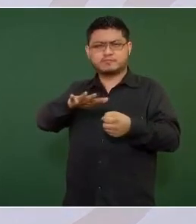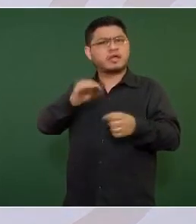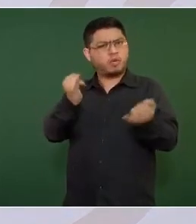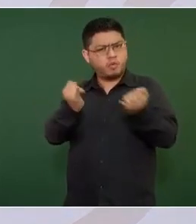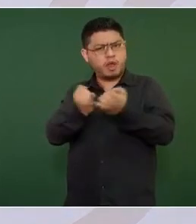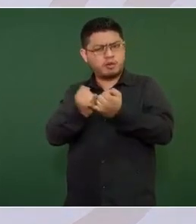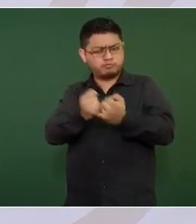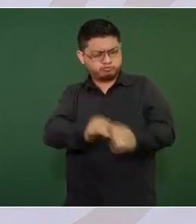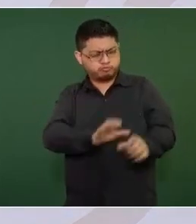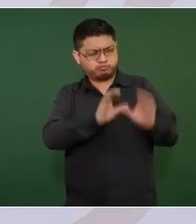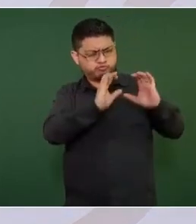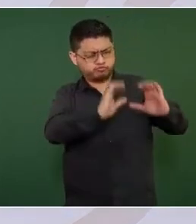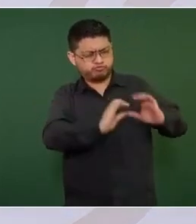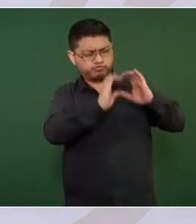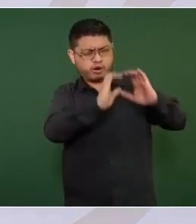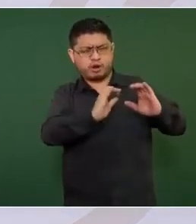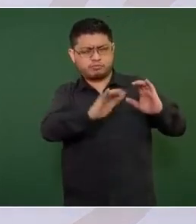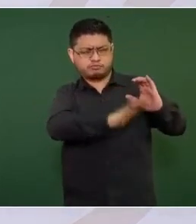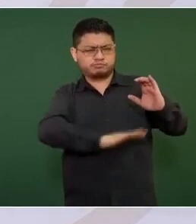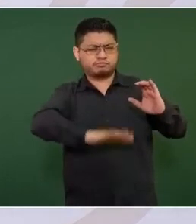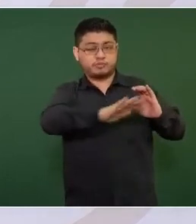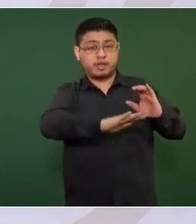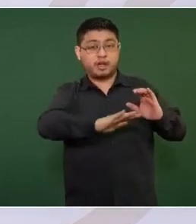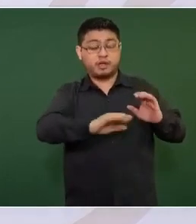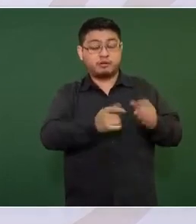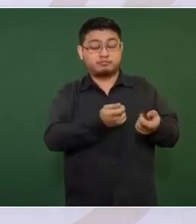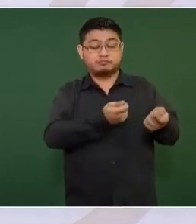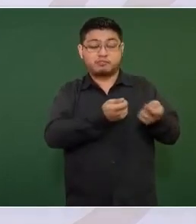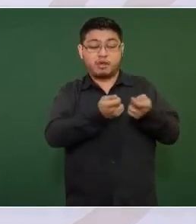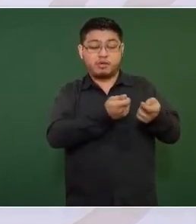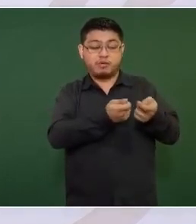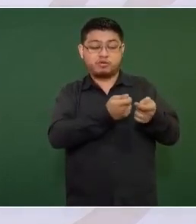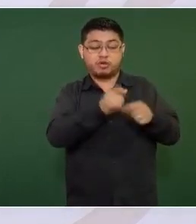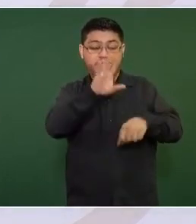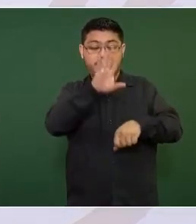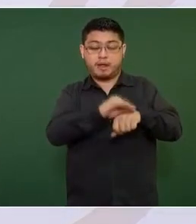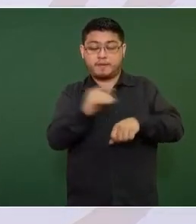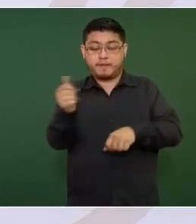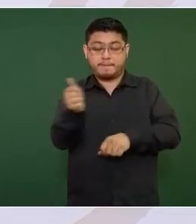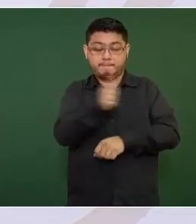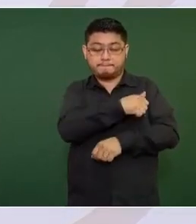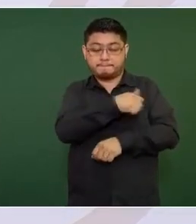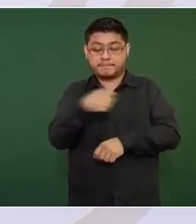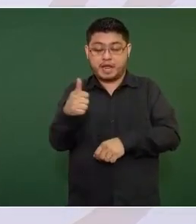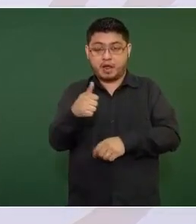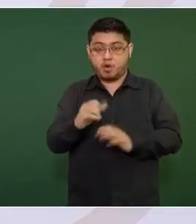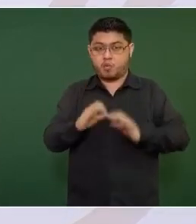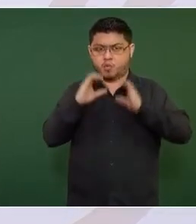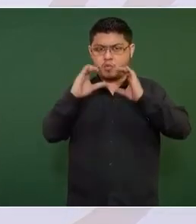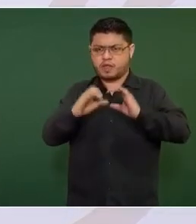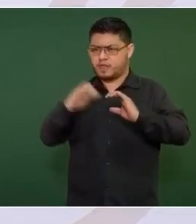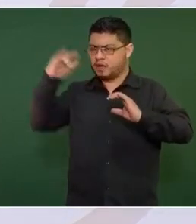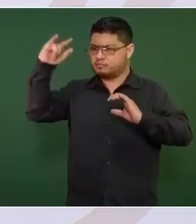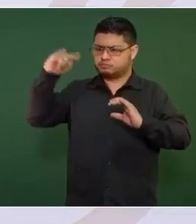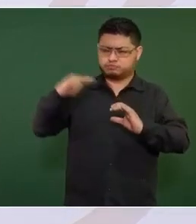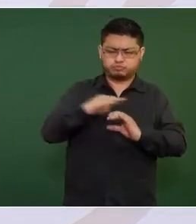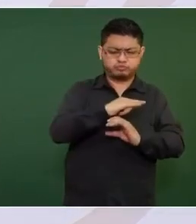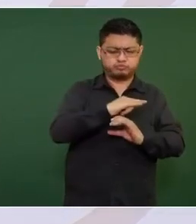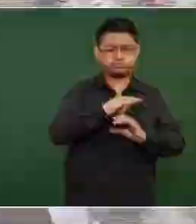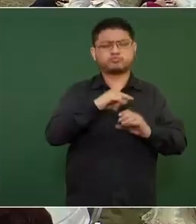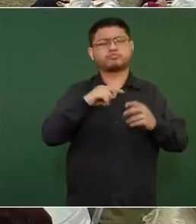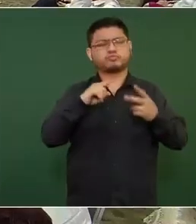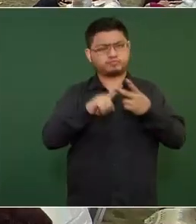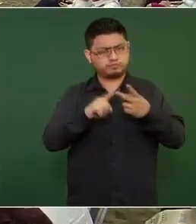civil, control de aduanas, cuidado de puertos, aeropuertos